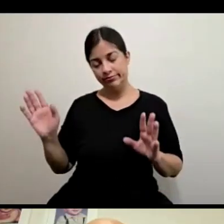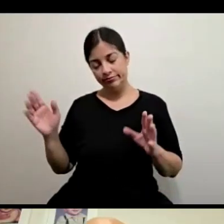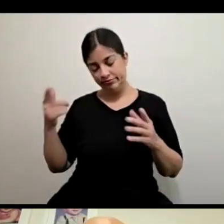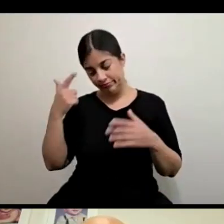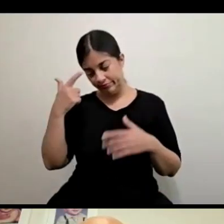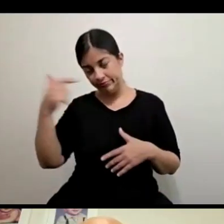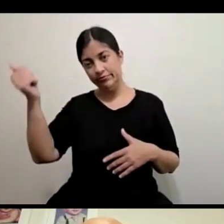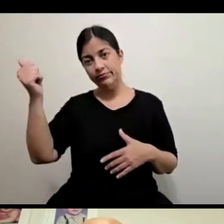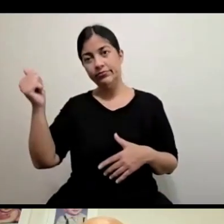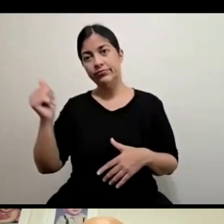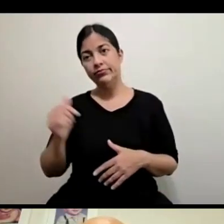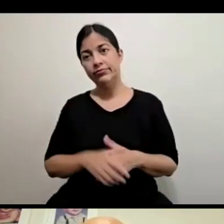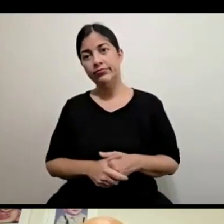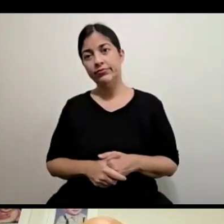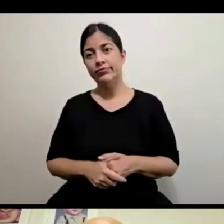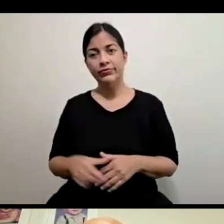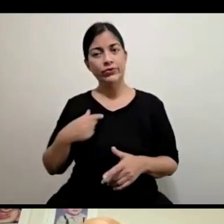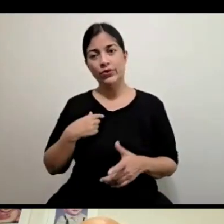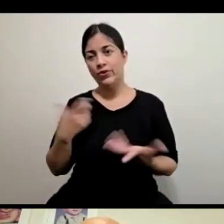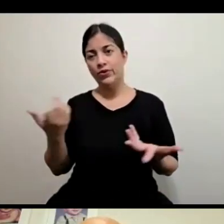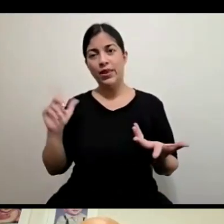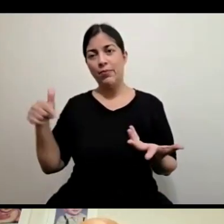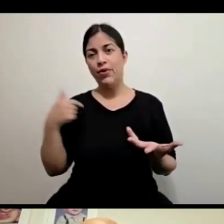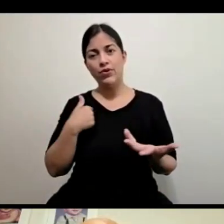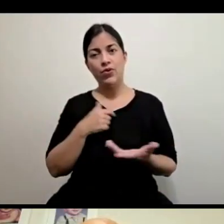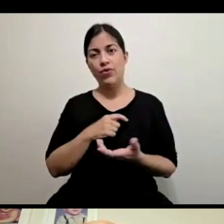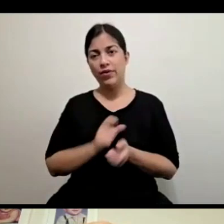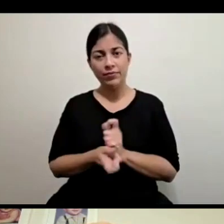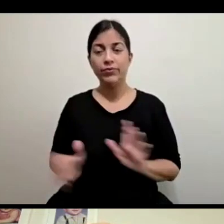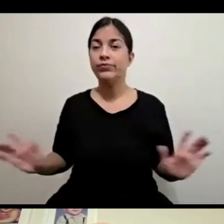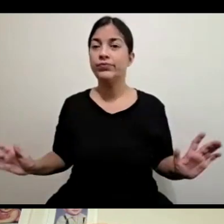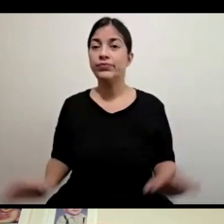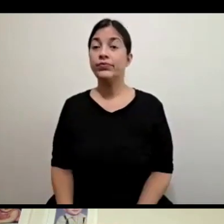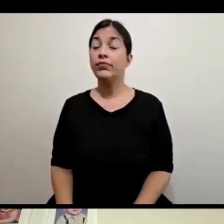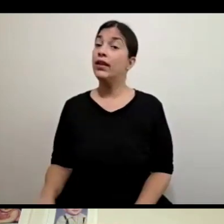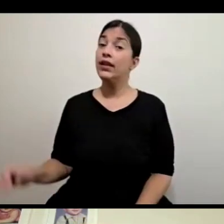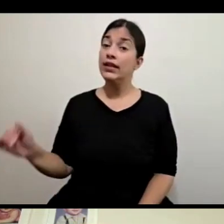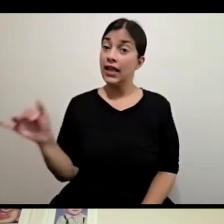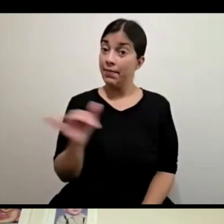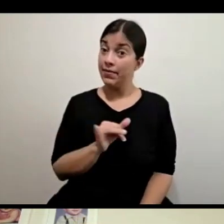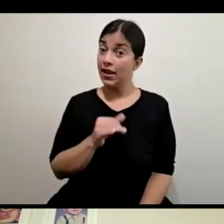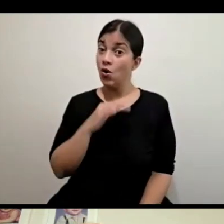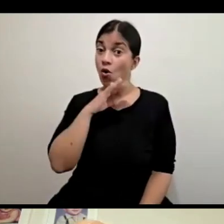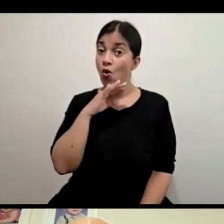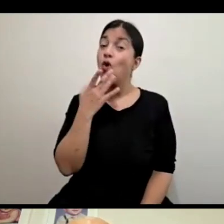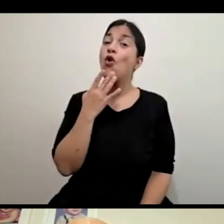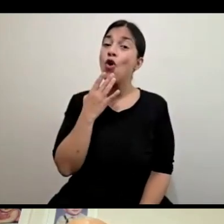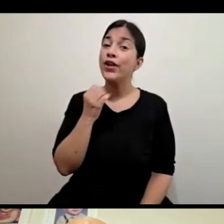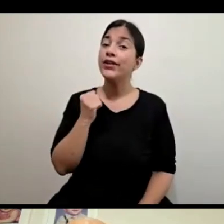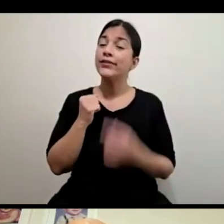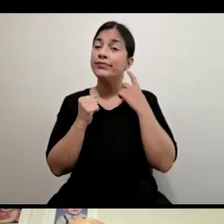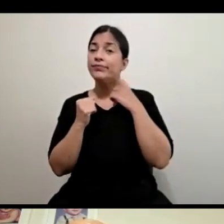allá tengo la escenografía con las sombras al revés de lo que yo pensaba, pero nada. Y también la coloración, porque un boceto ya